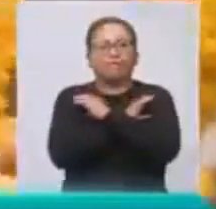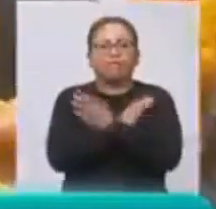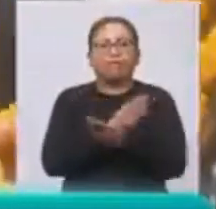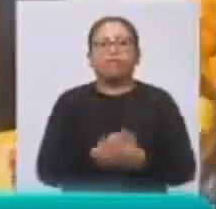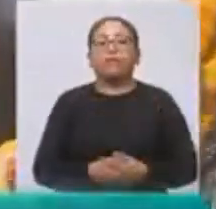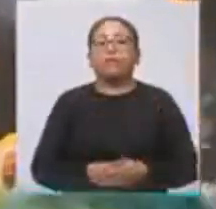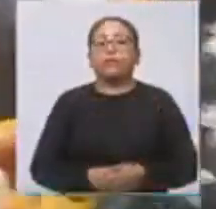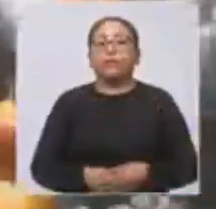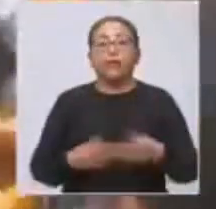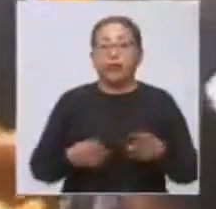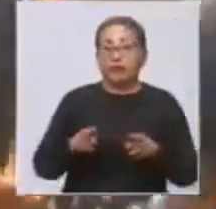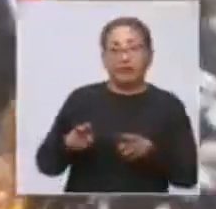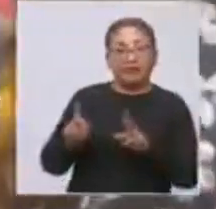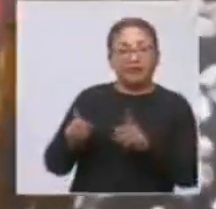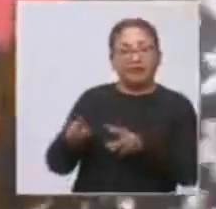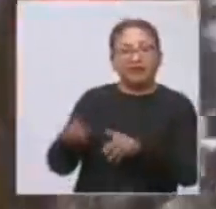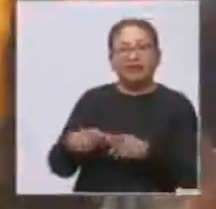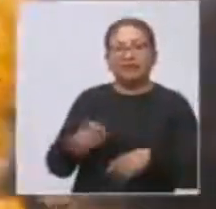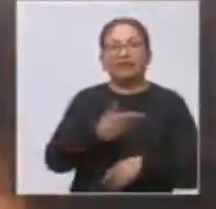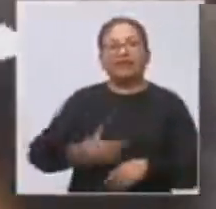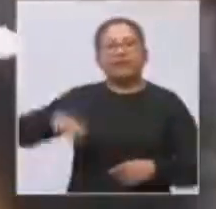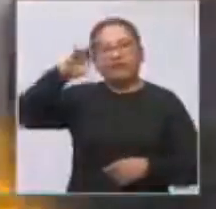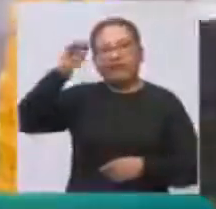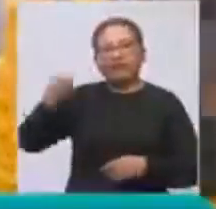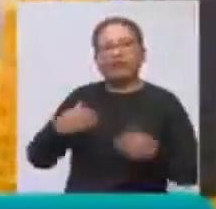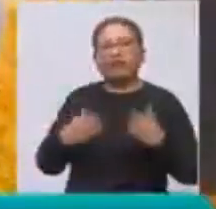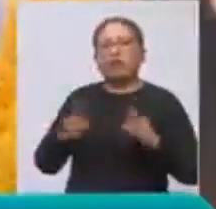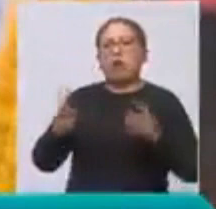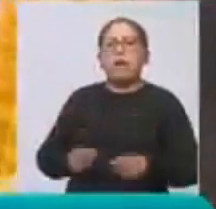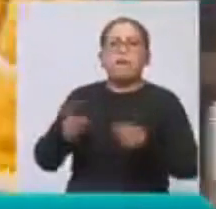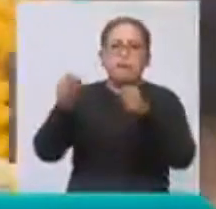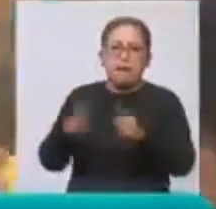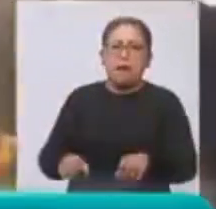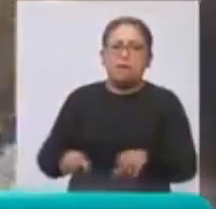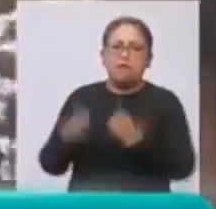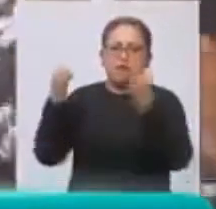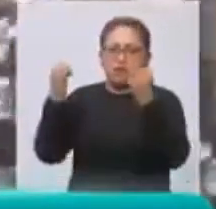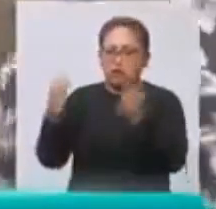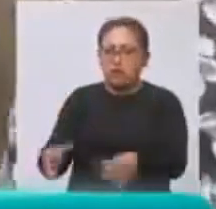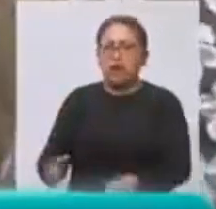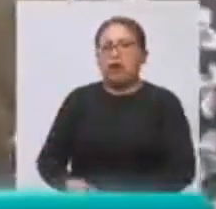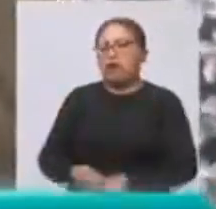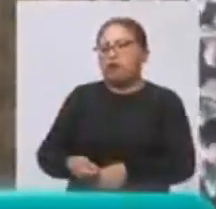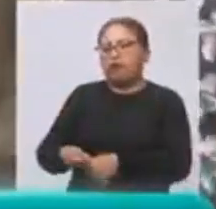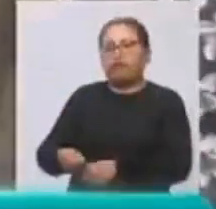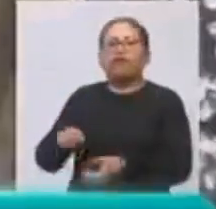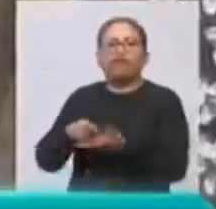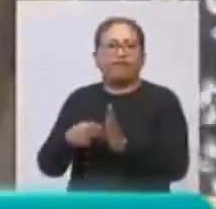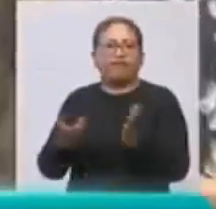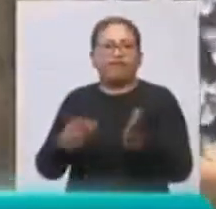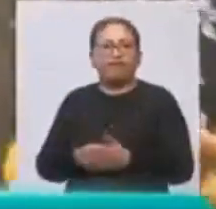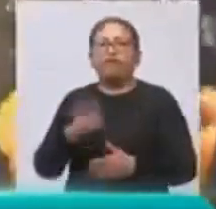amabilidad. En estos momentos entonces el presidente va a proceder a hacer la chaya correspondiente,